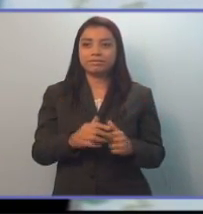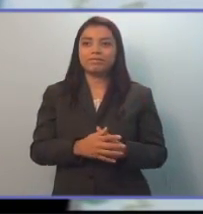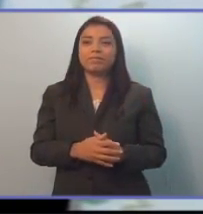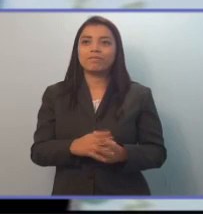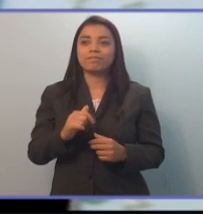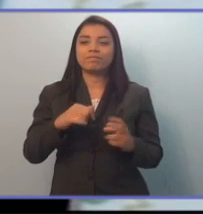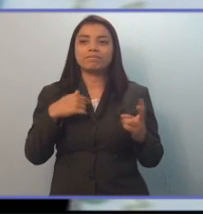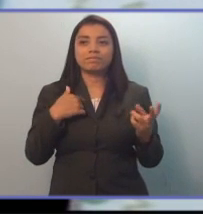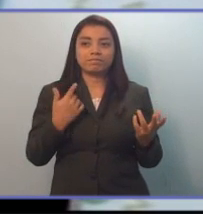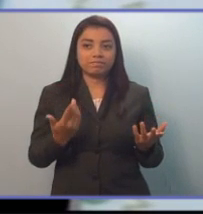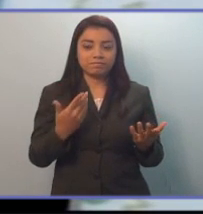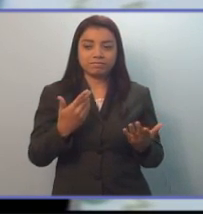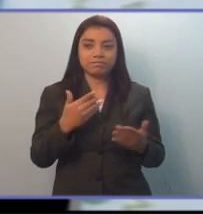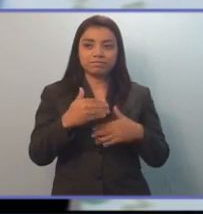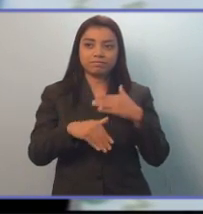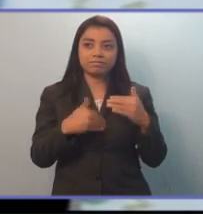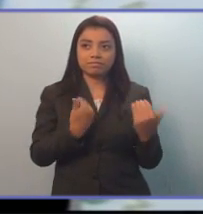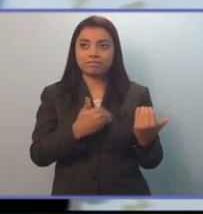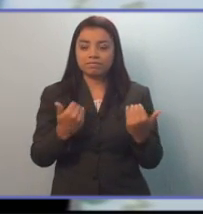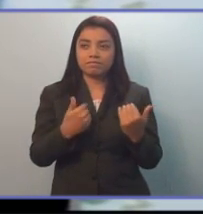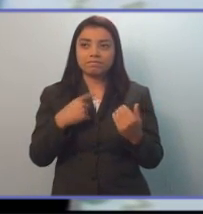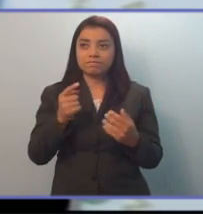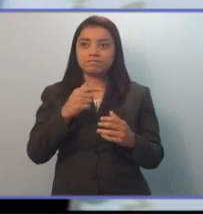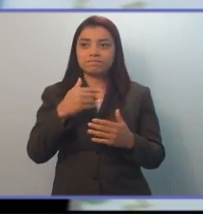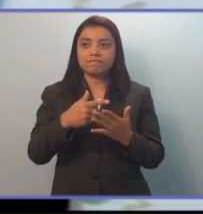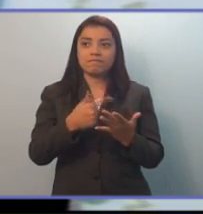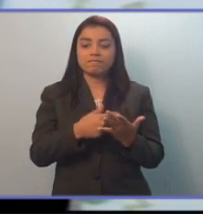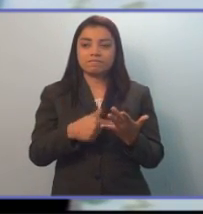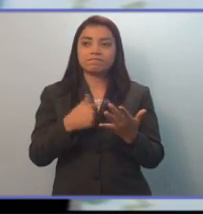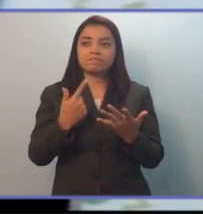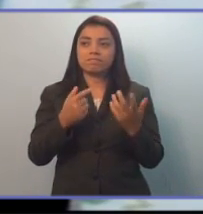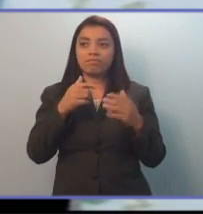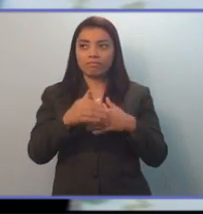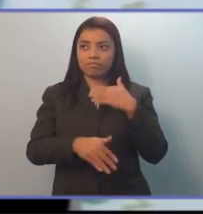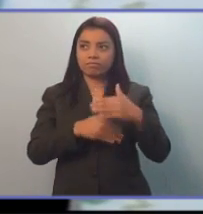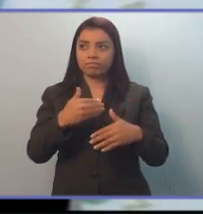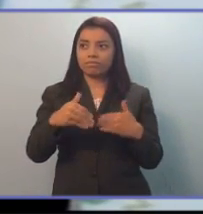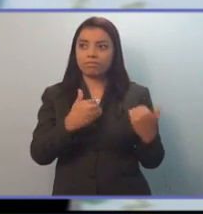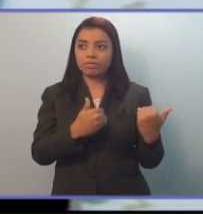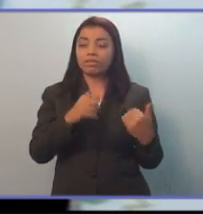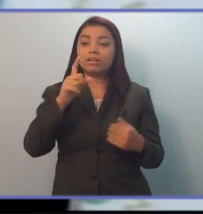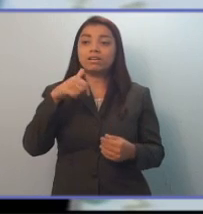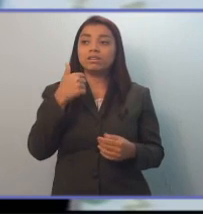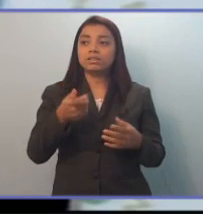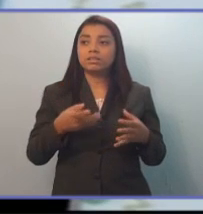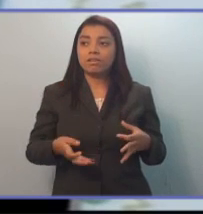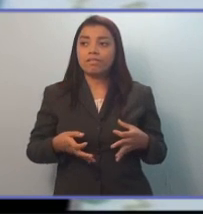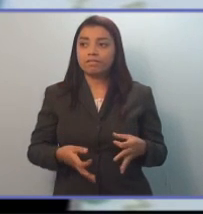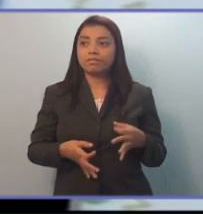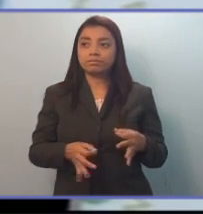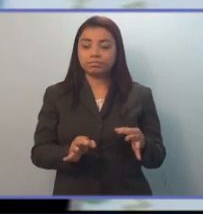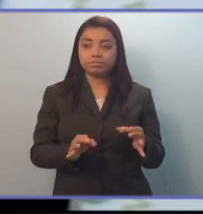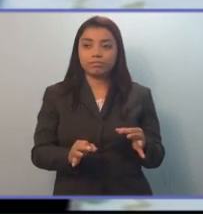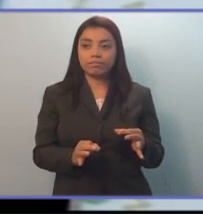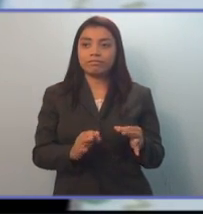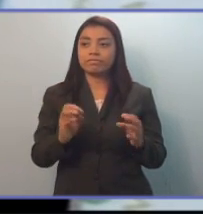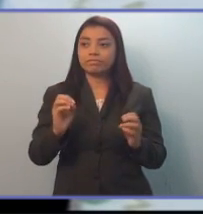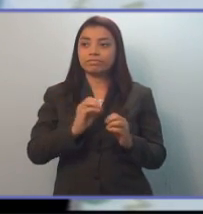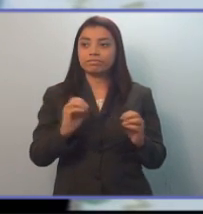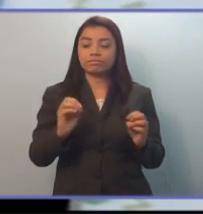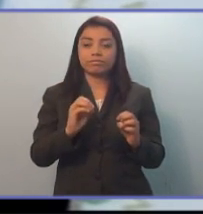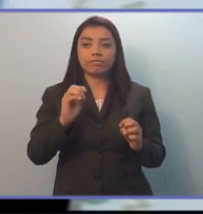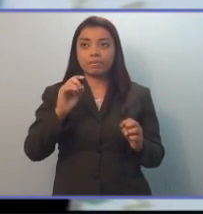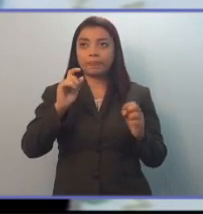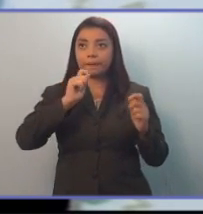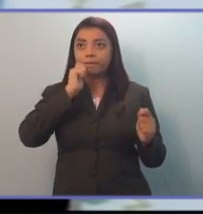caso. O sea, cuando archiva el caso es porque no encontró méritos para iniciar un proceso. O sea, en otras palabras, ni siquiera en todas esas denuncias se